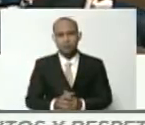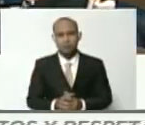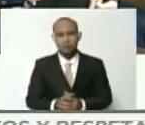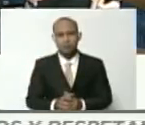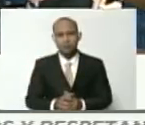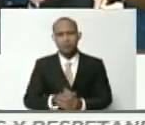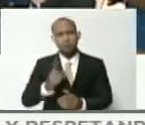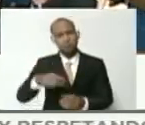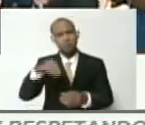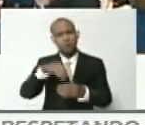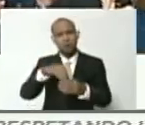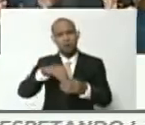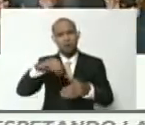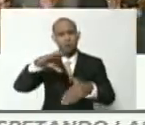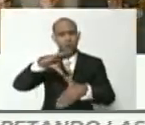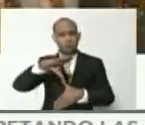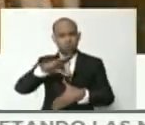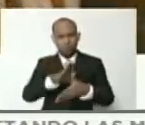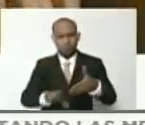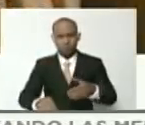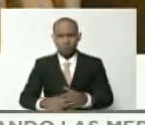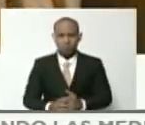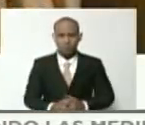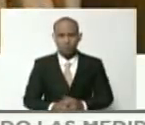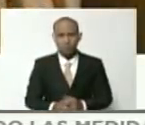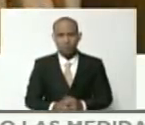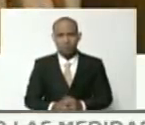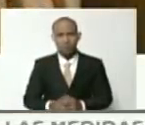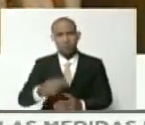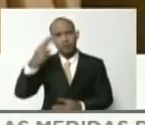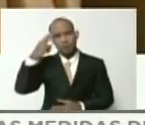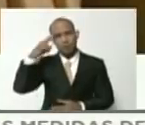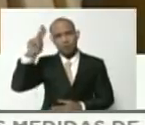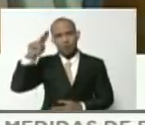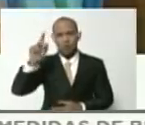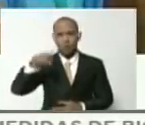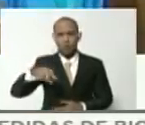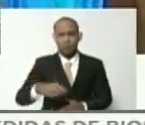también dentro de Latinoamérica, en México,